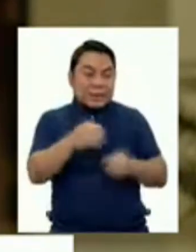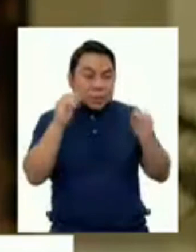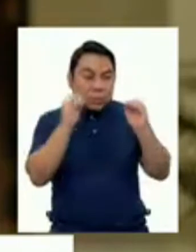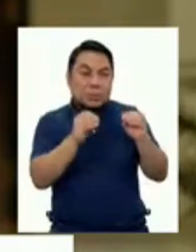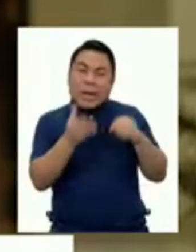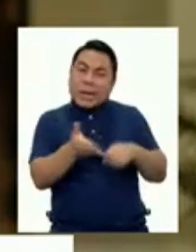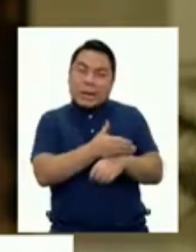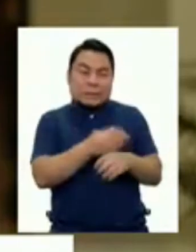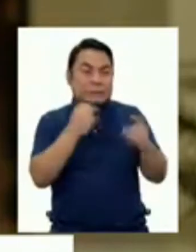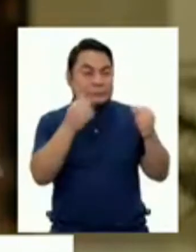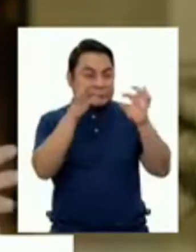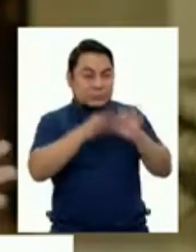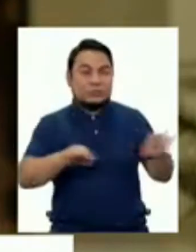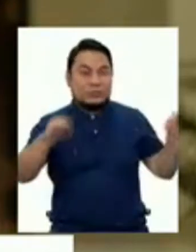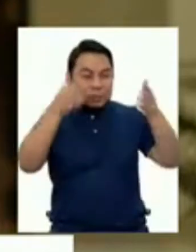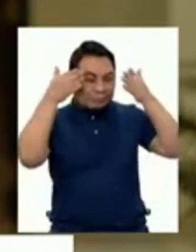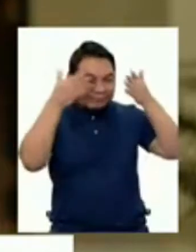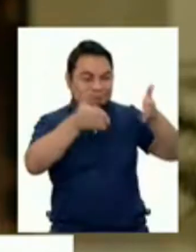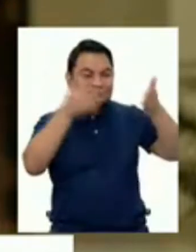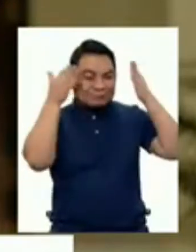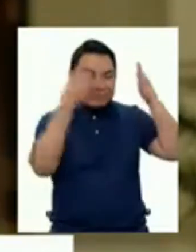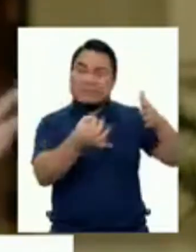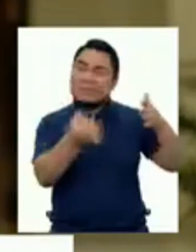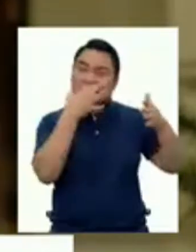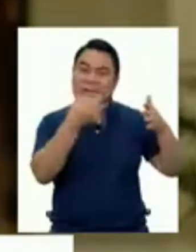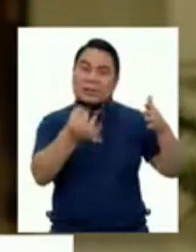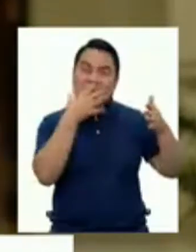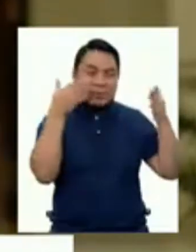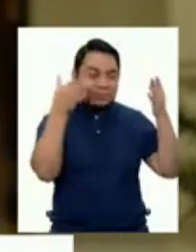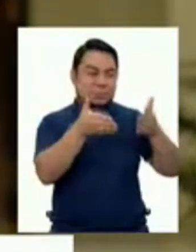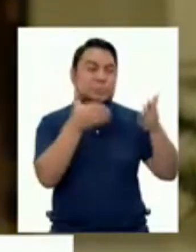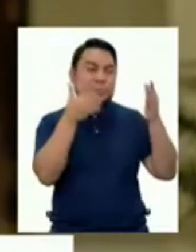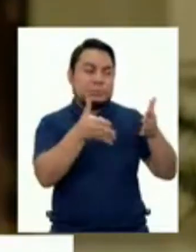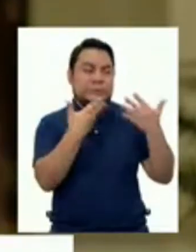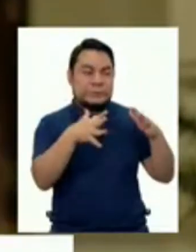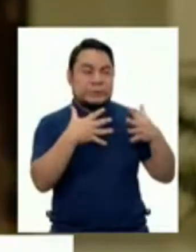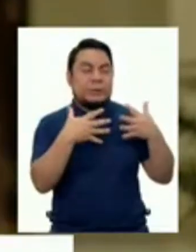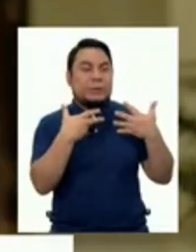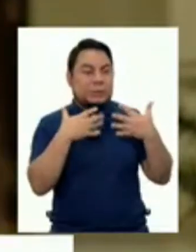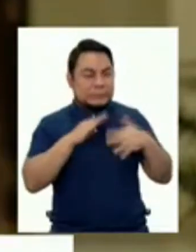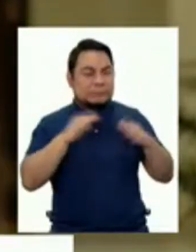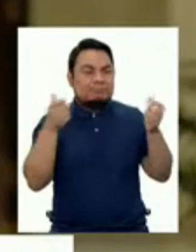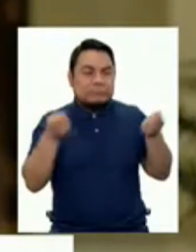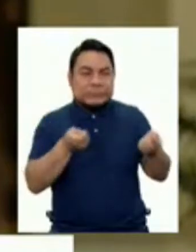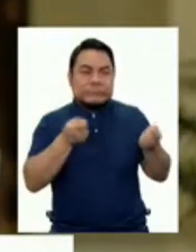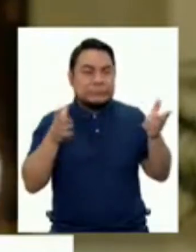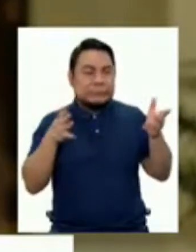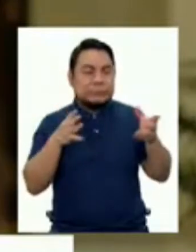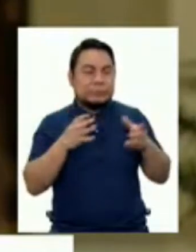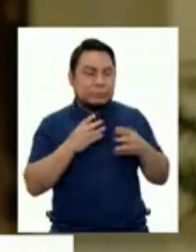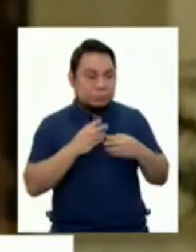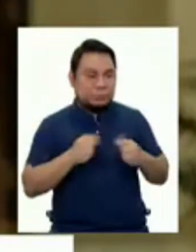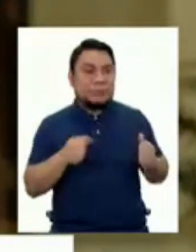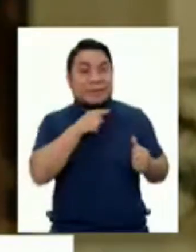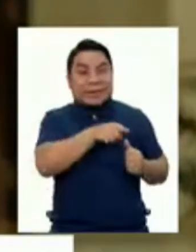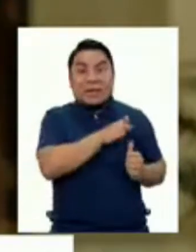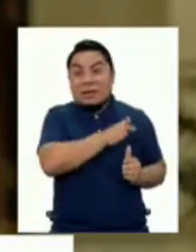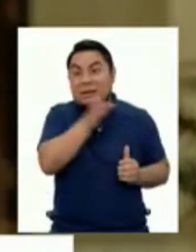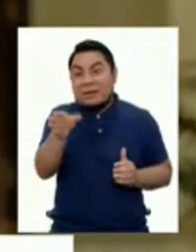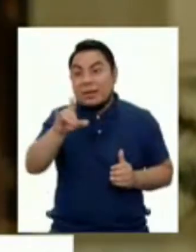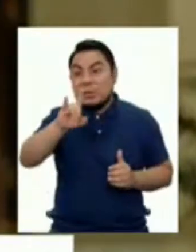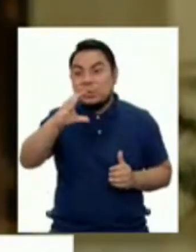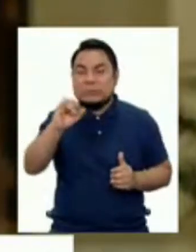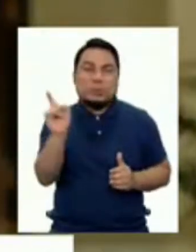inicio de la enfermedad. Para eso, medicinas que ya tenemos en la cantidad necesaria y distribuidas en todo el